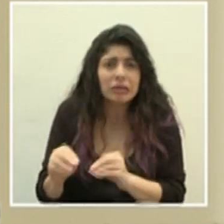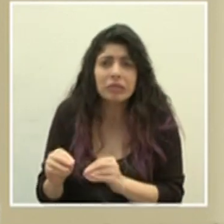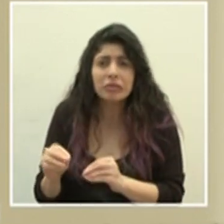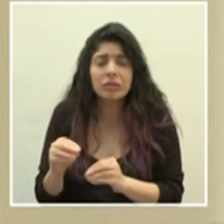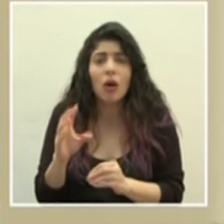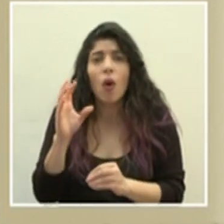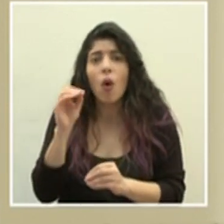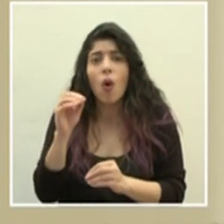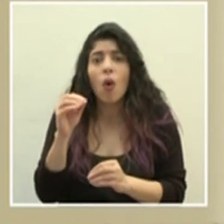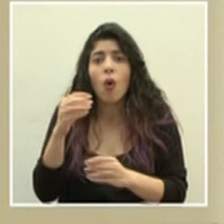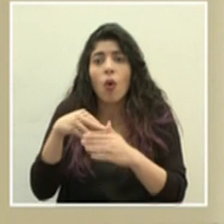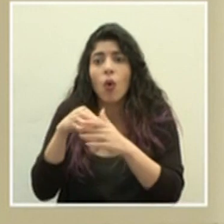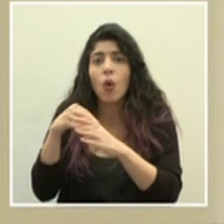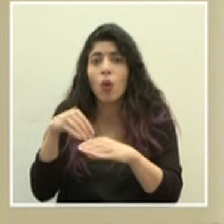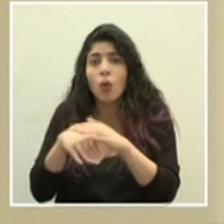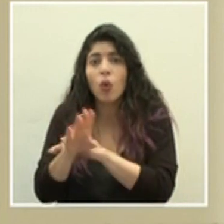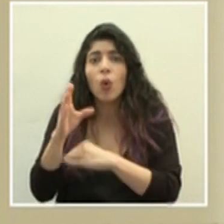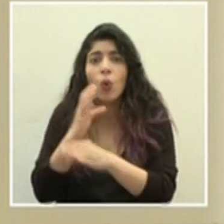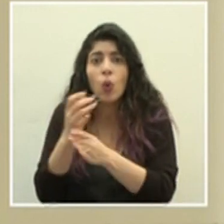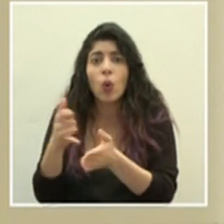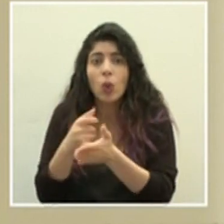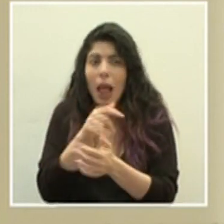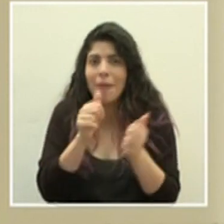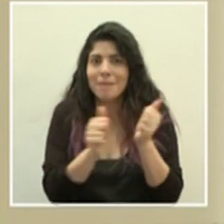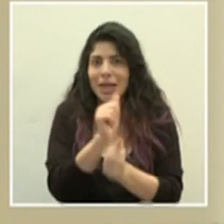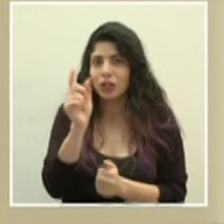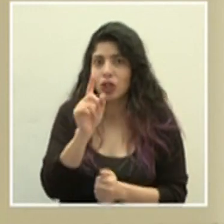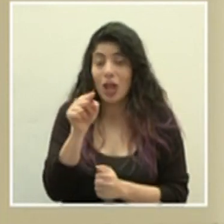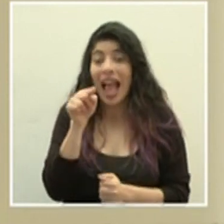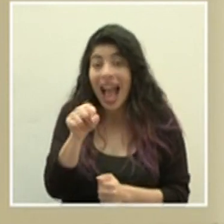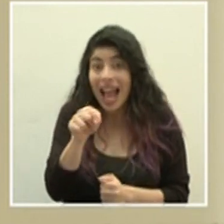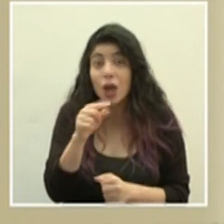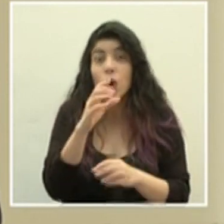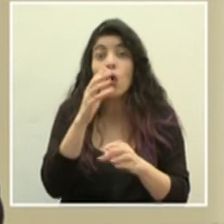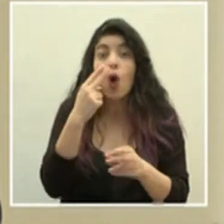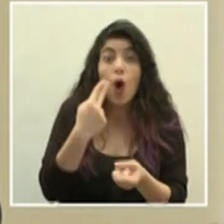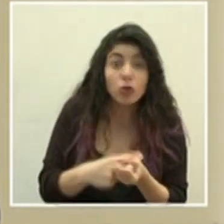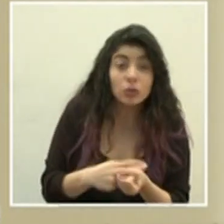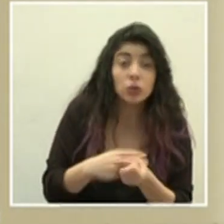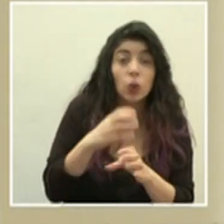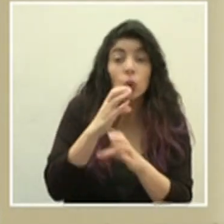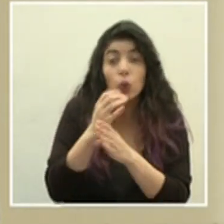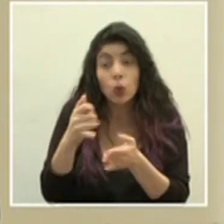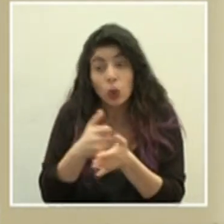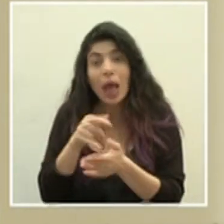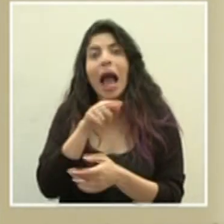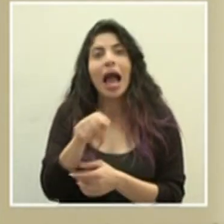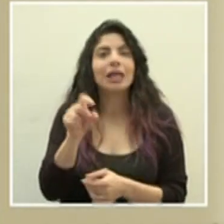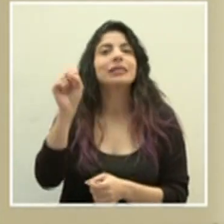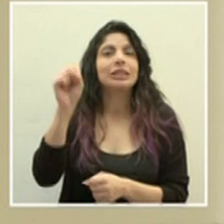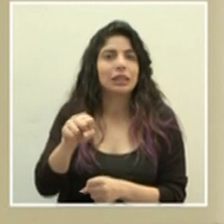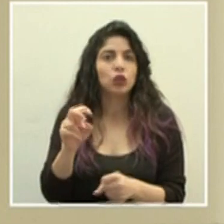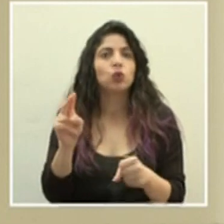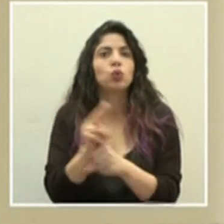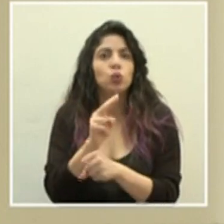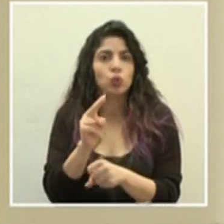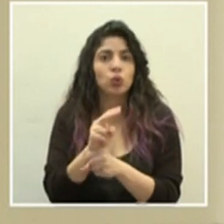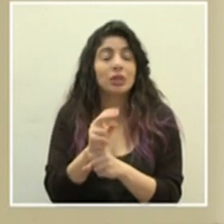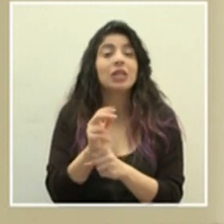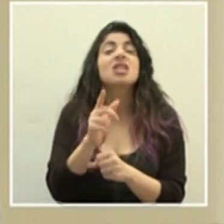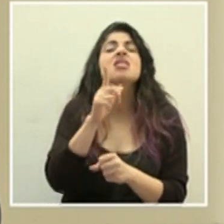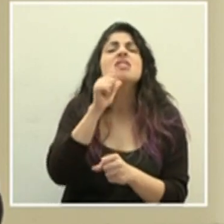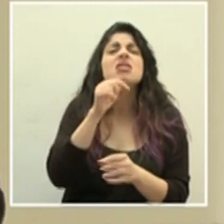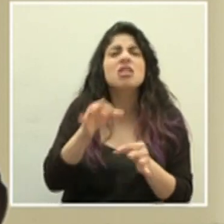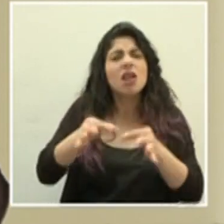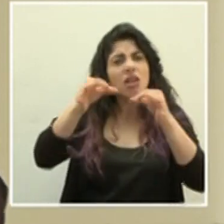hospitalización y eventualmente un ingreso a la unidad de cuidados intensivos, es en ese momento en donde se debe utilizar, y lo harán justamente bajo